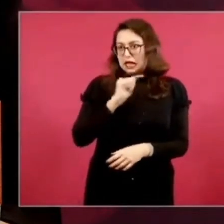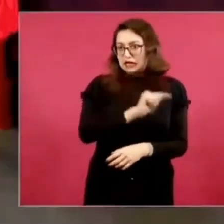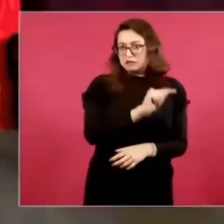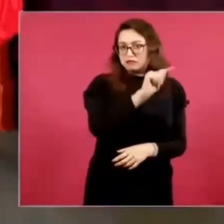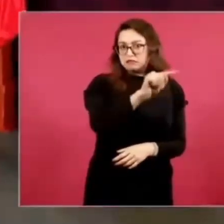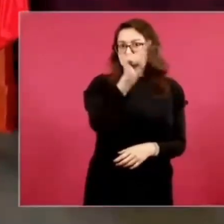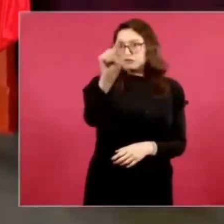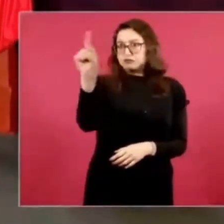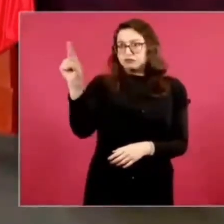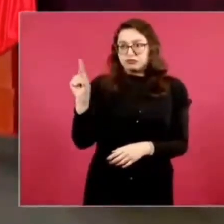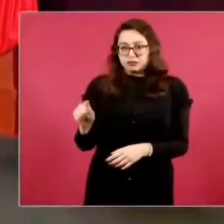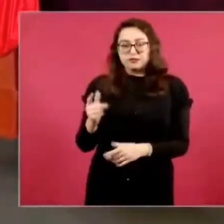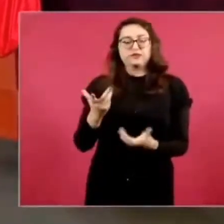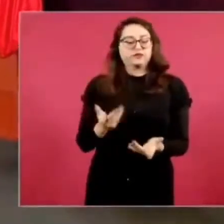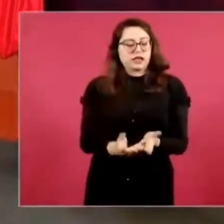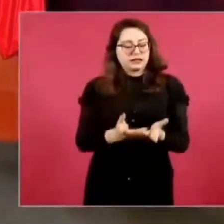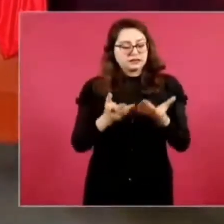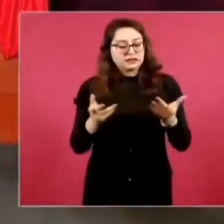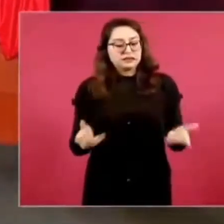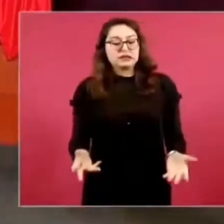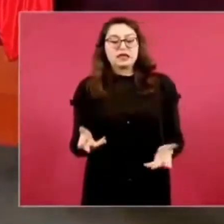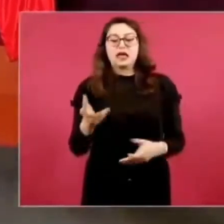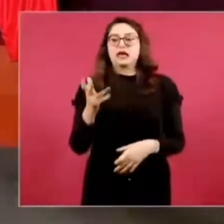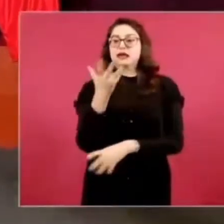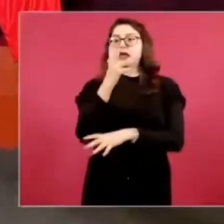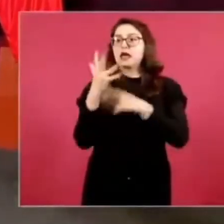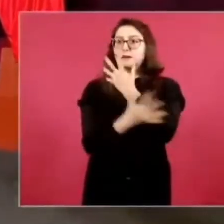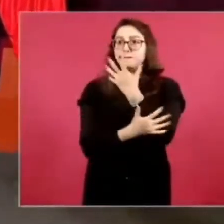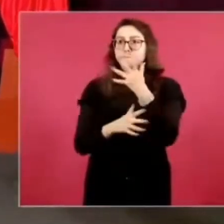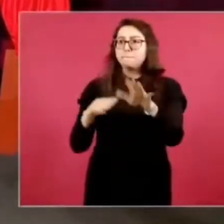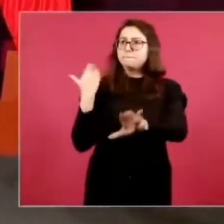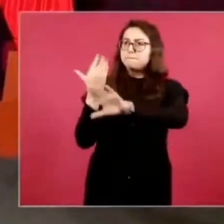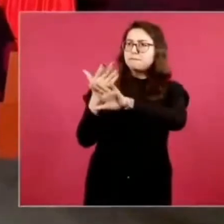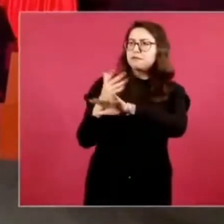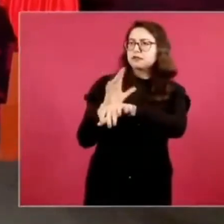los estudios de impacto ambiental.